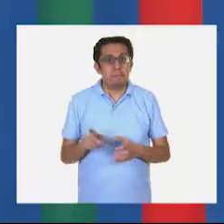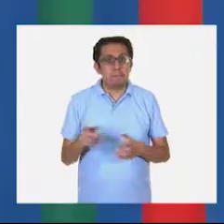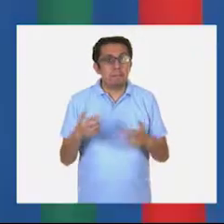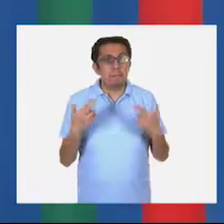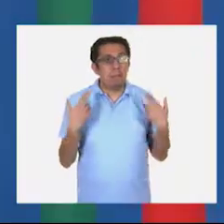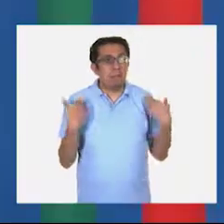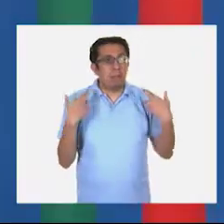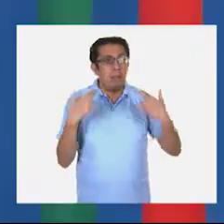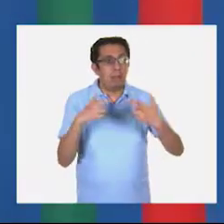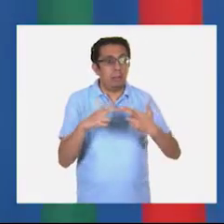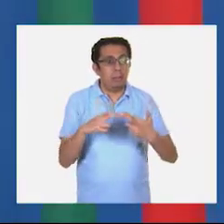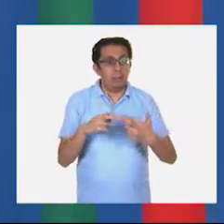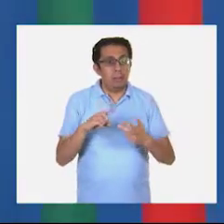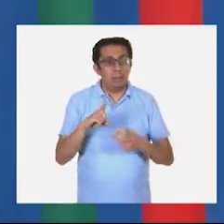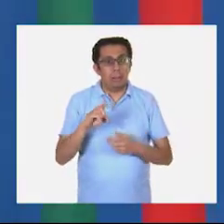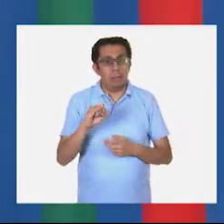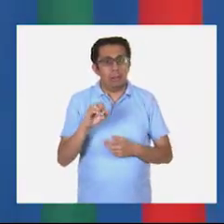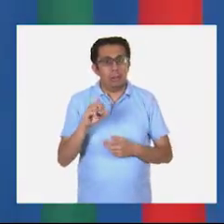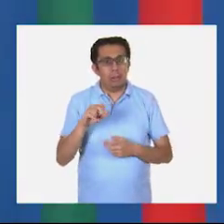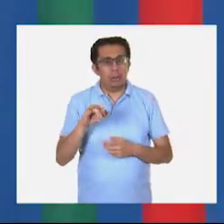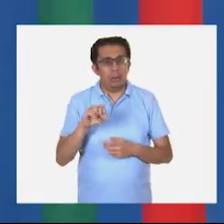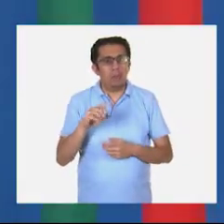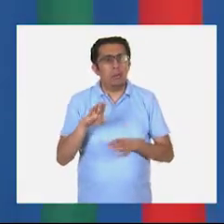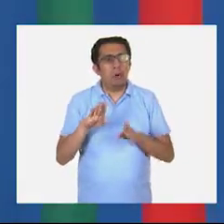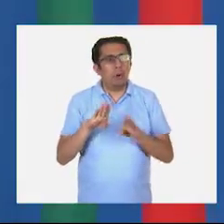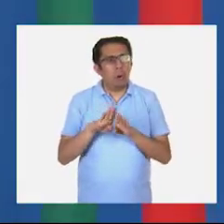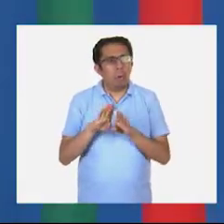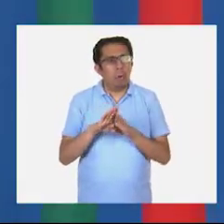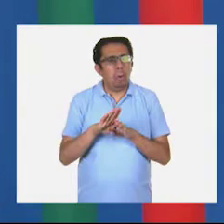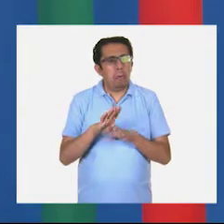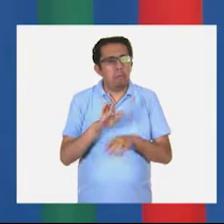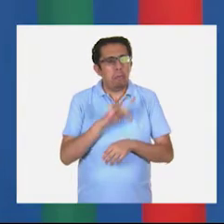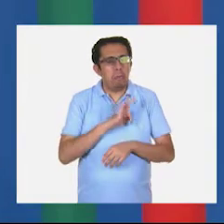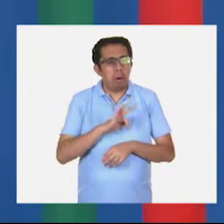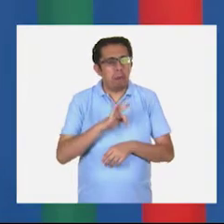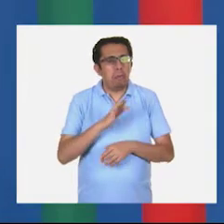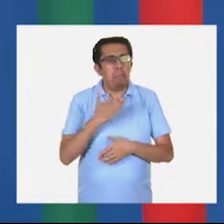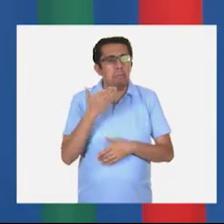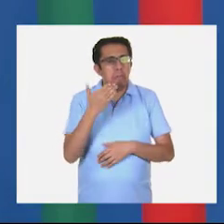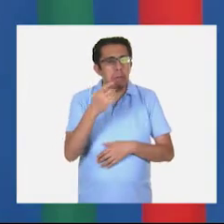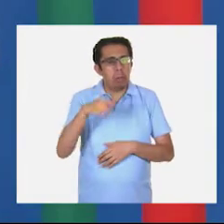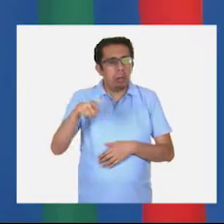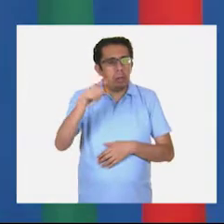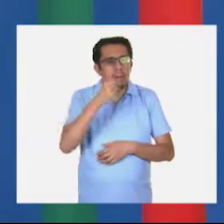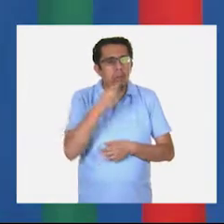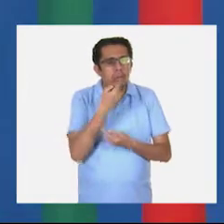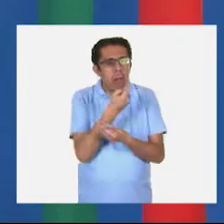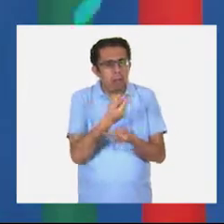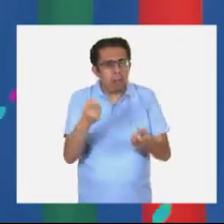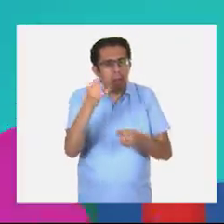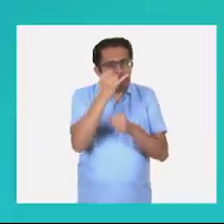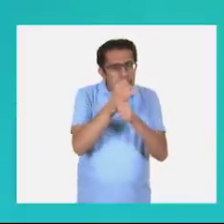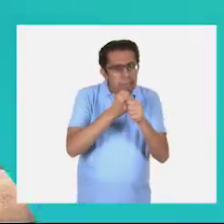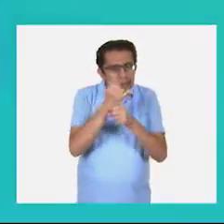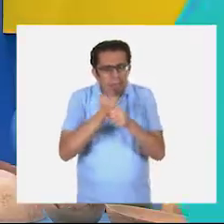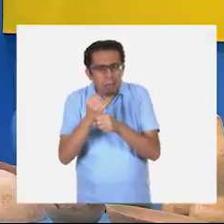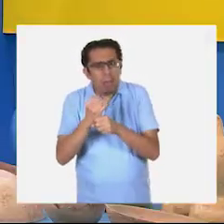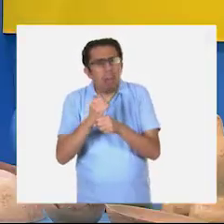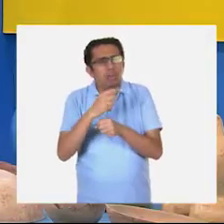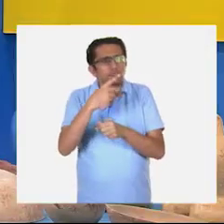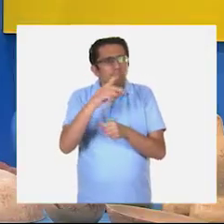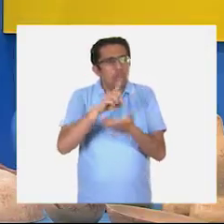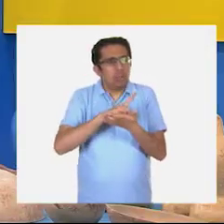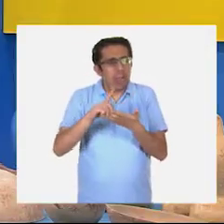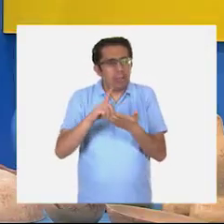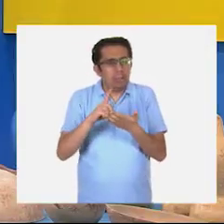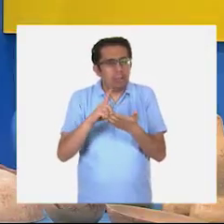maestro Dionisio, ¿cómo podemos invitar a las niñas y los niños a que investiguen y reflexionen sobre sus derechos lingüísticos?